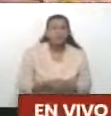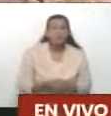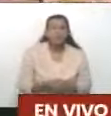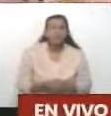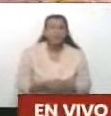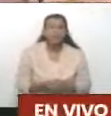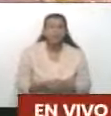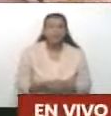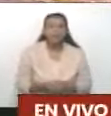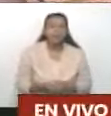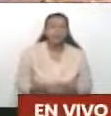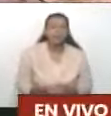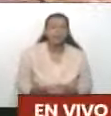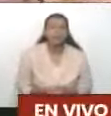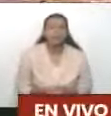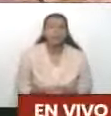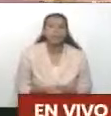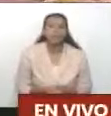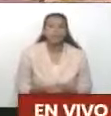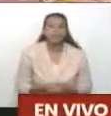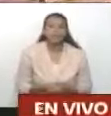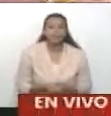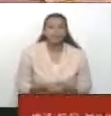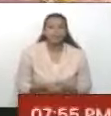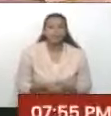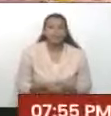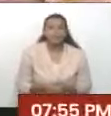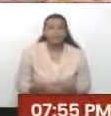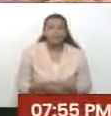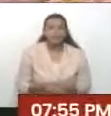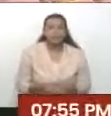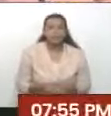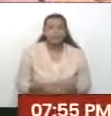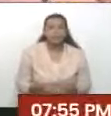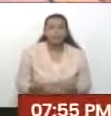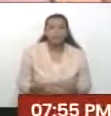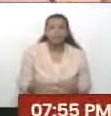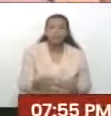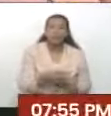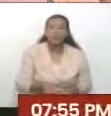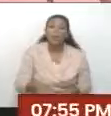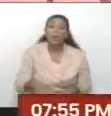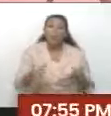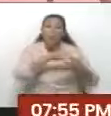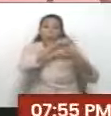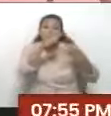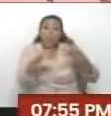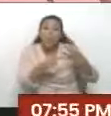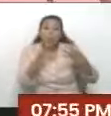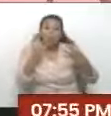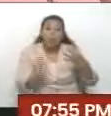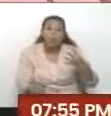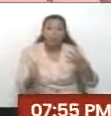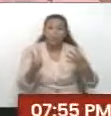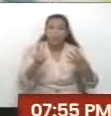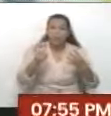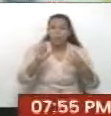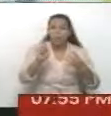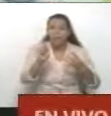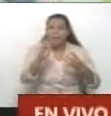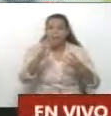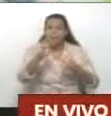aplicarse, activarse. Por eso anuncio los cuatro vértices